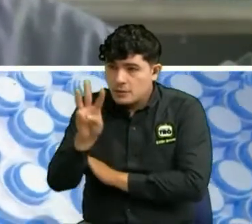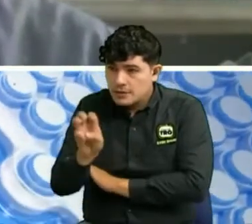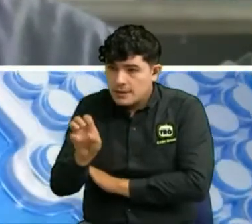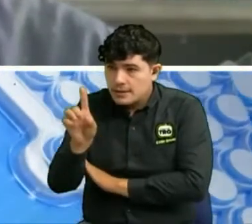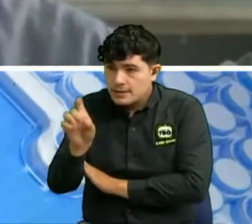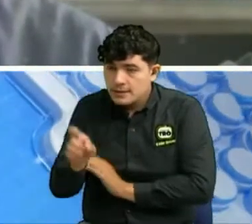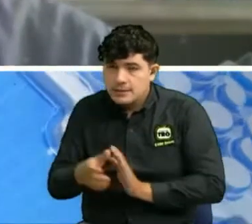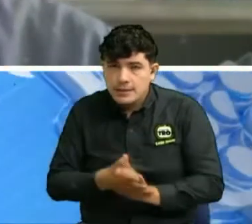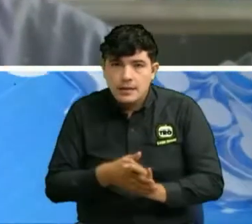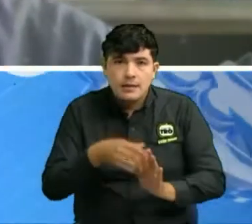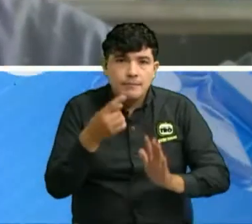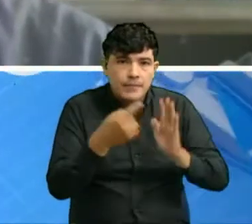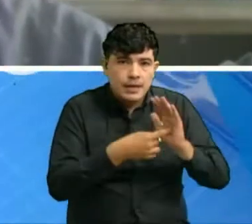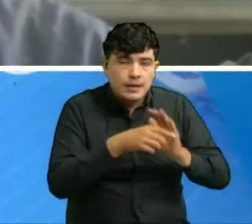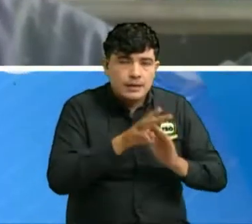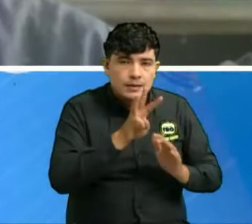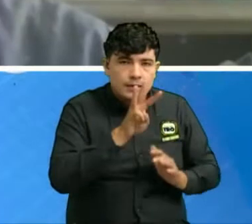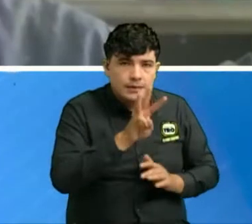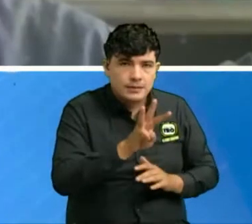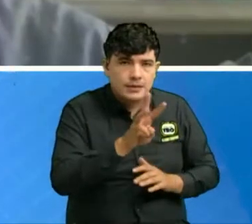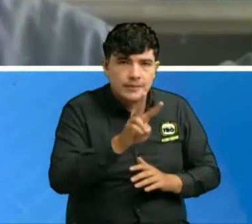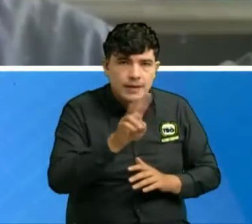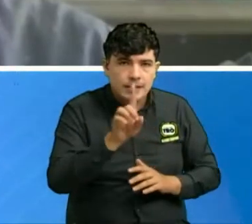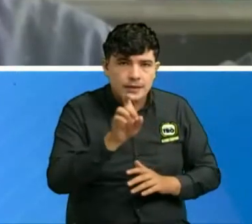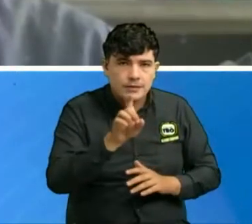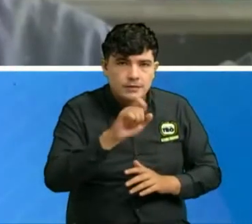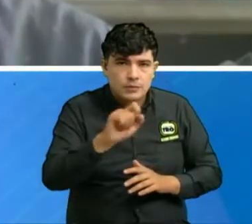1.386 semanas? 23.86.